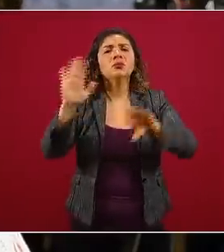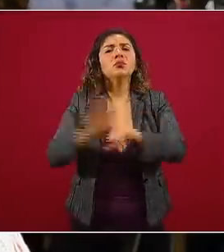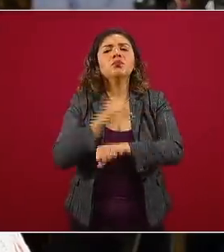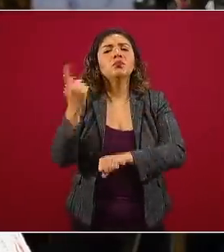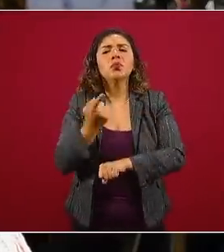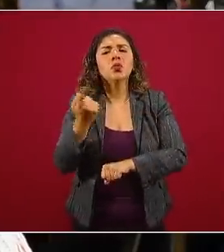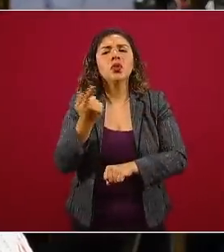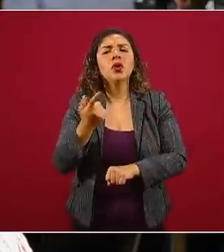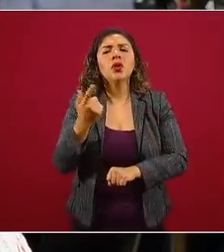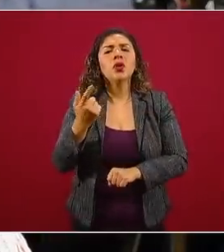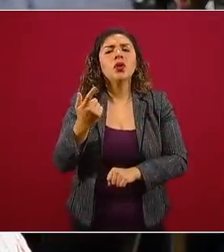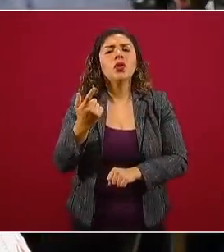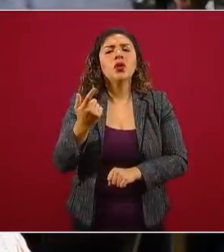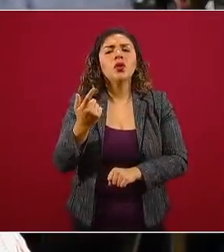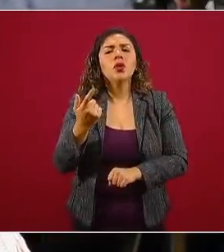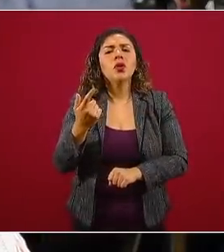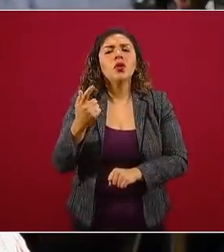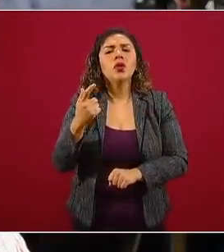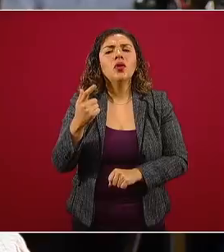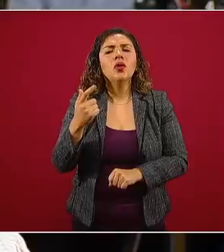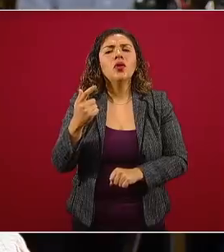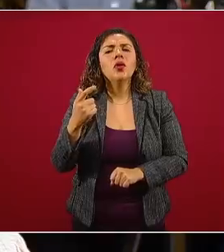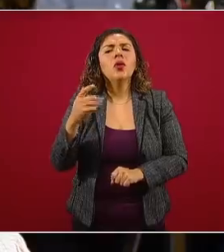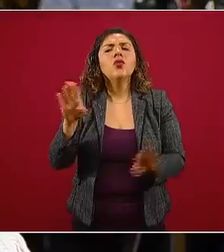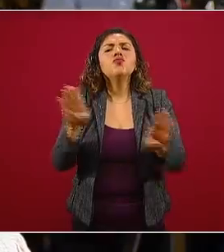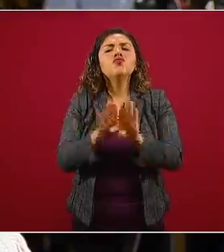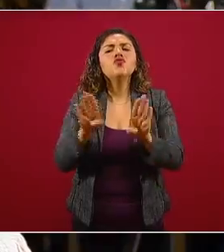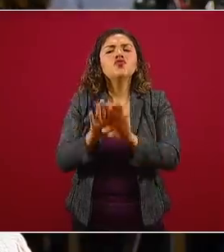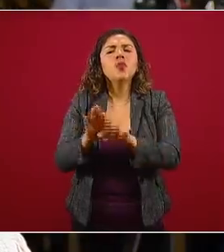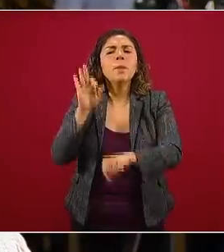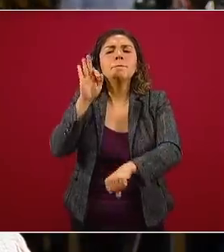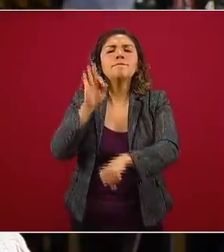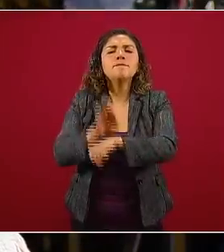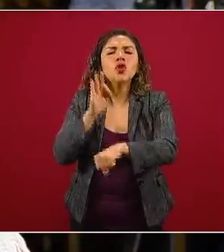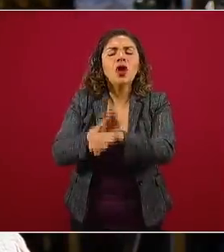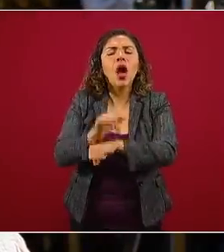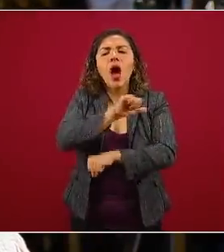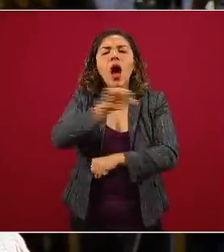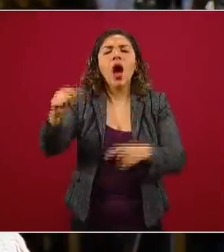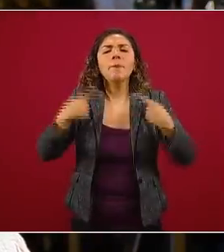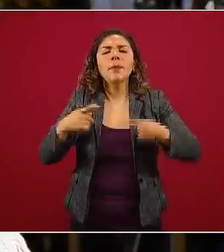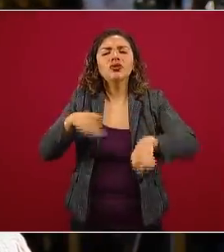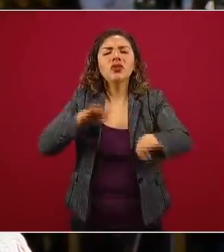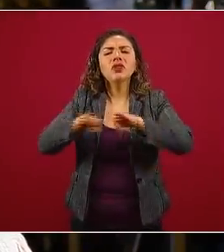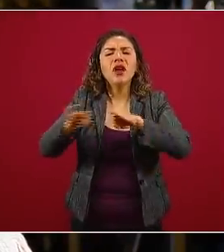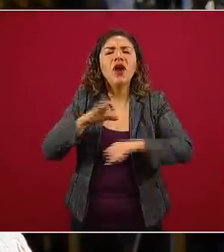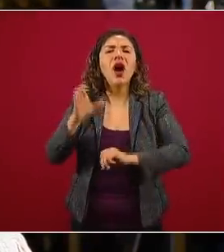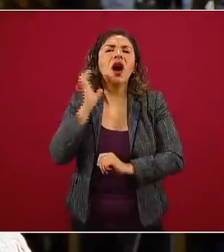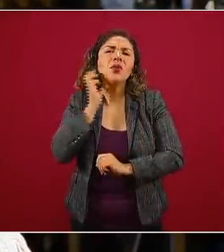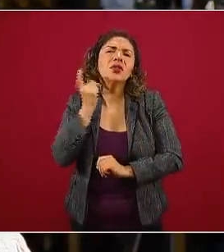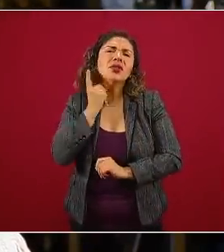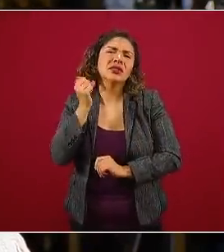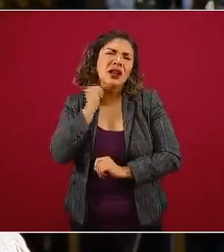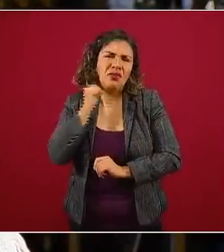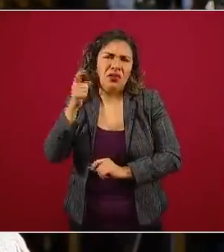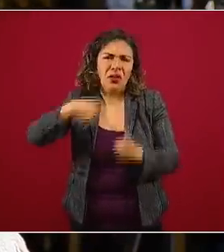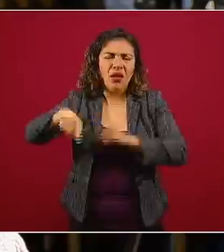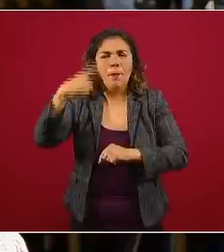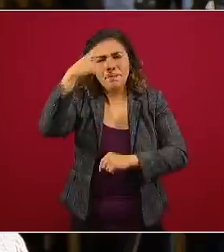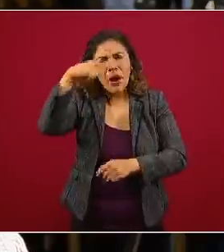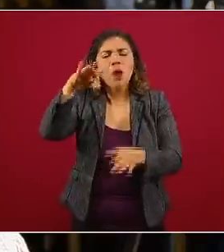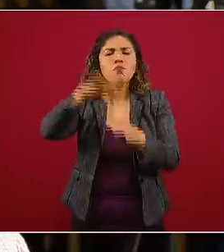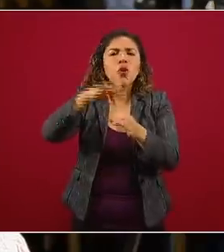para proteger la libertad de los legisladores este para hablar y votar en el congreso en querétaro por ejemplo el gobierno de